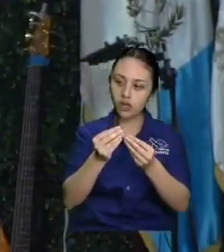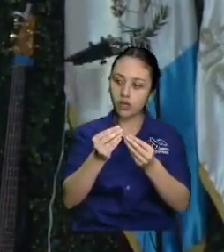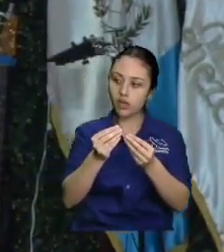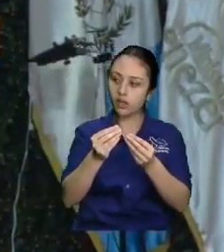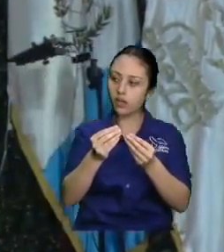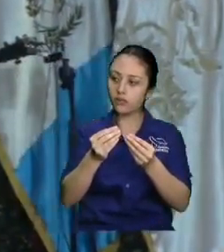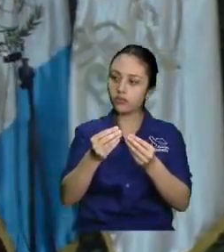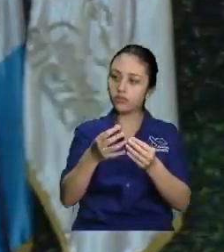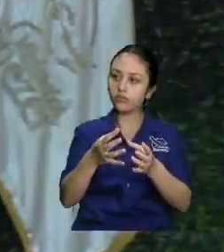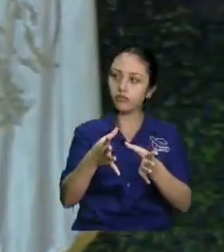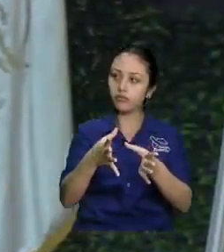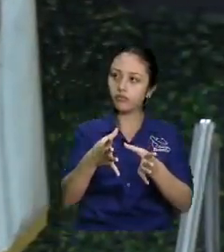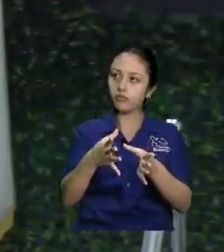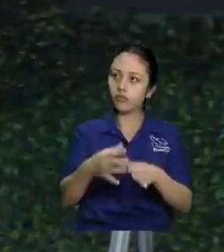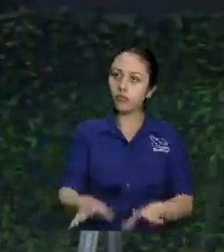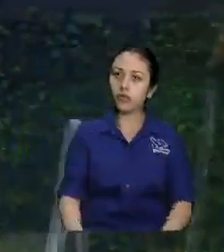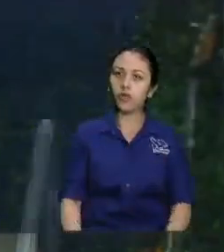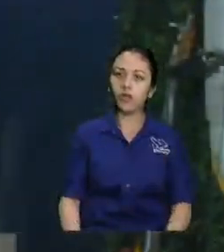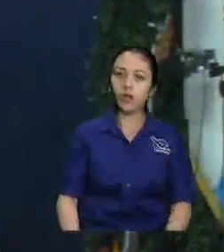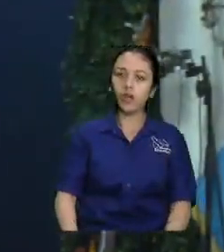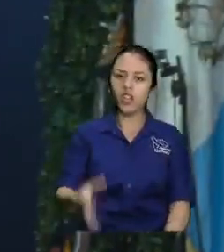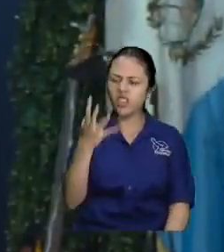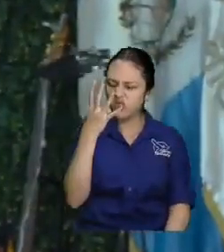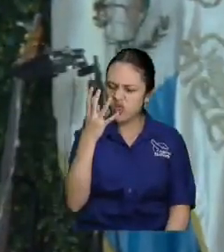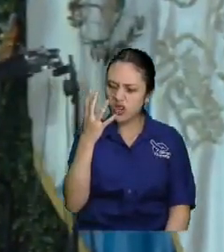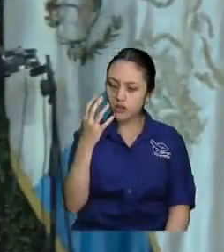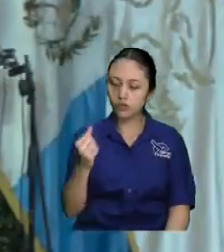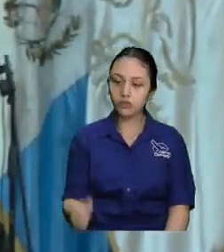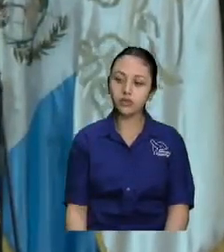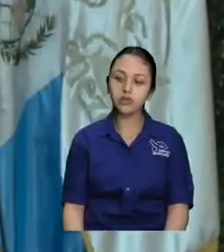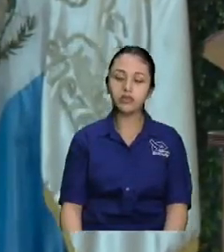Ala, yo digo,